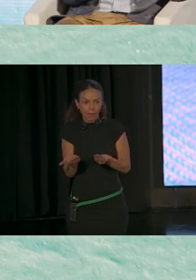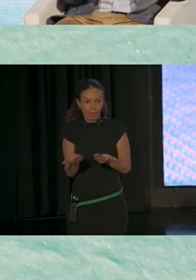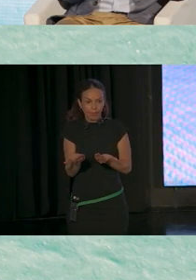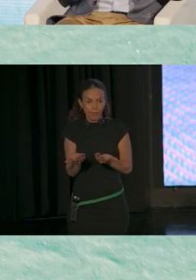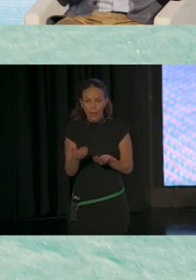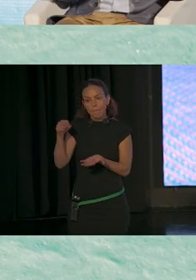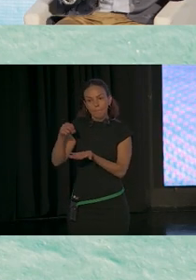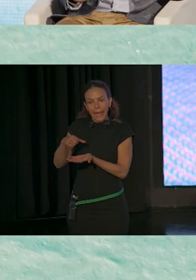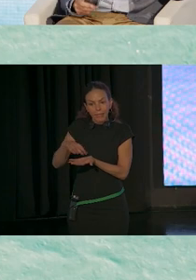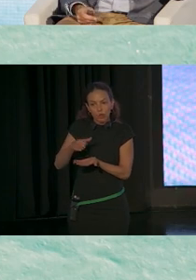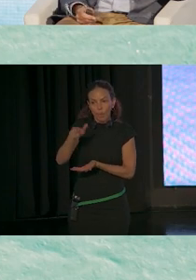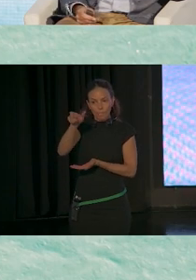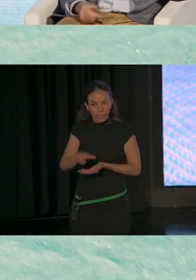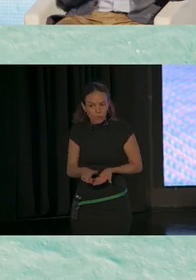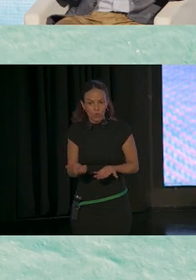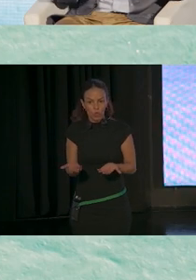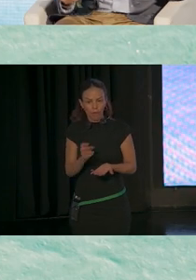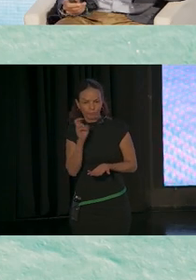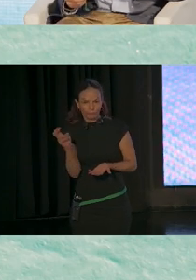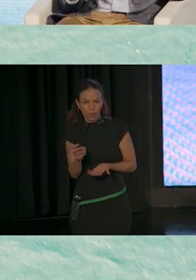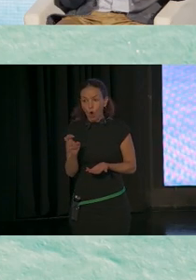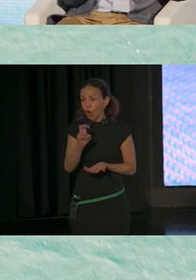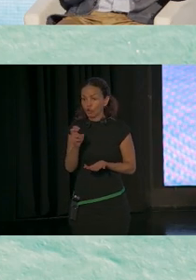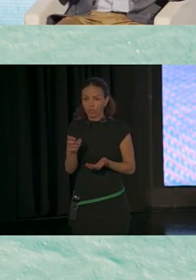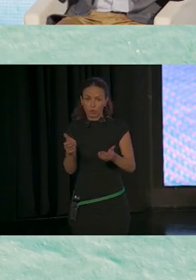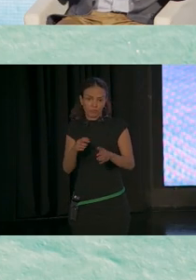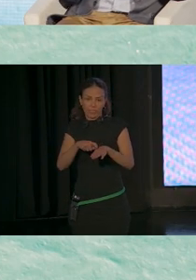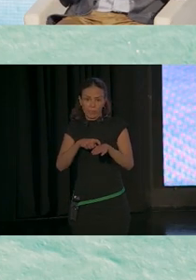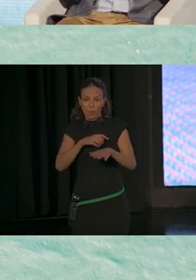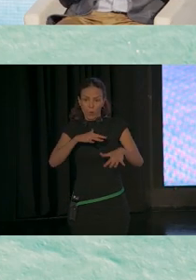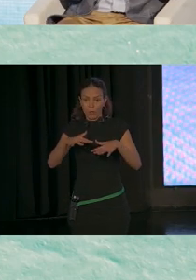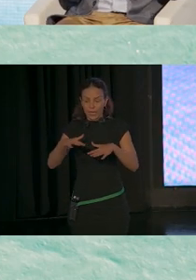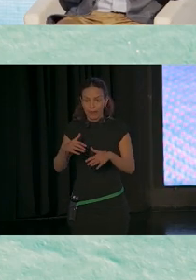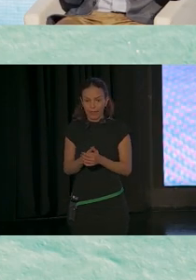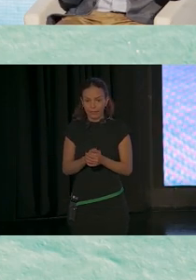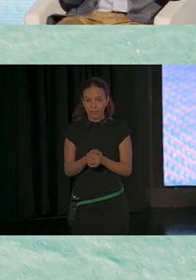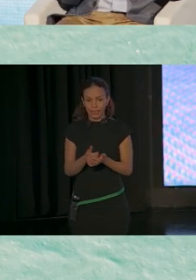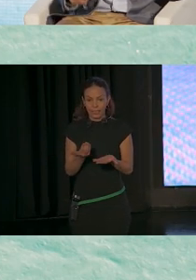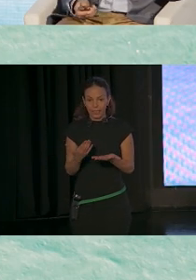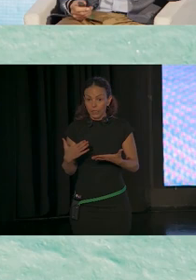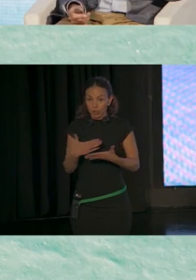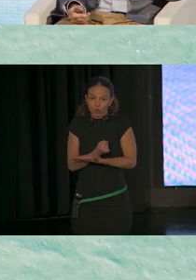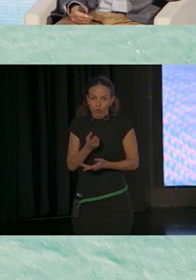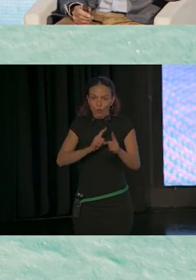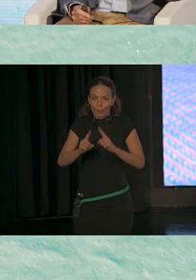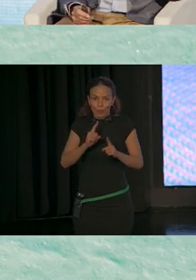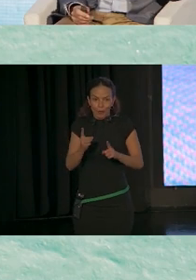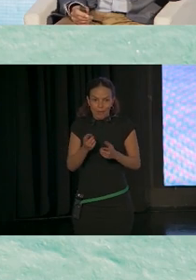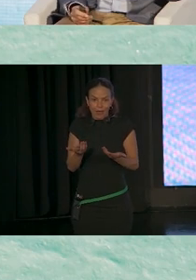el peatón, la persona, etc. Otras movilidades y todos los crujidos que ello supone en términos